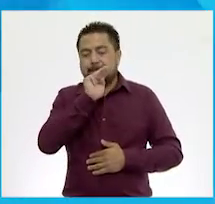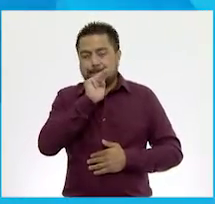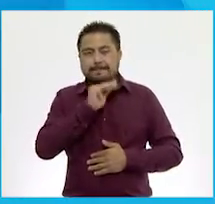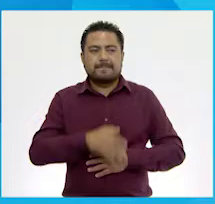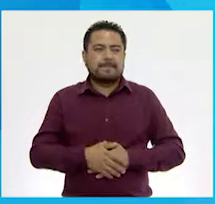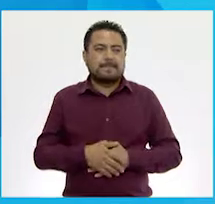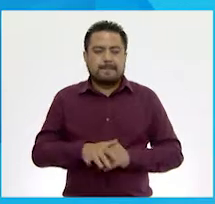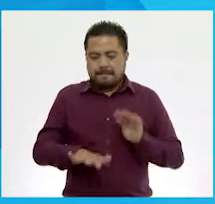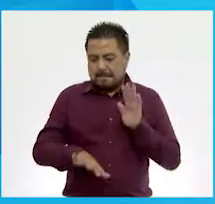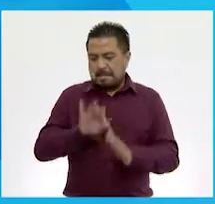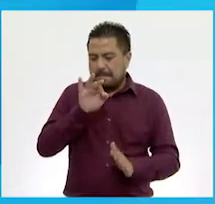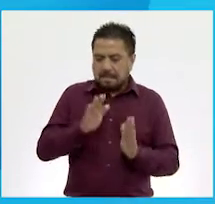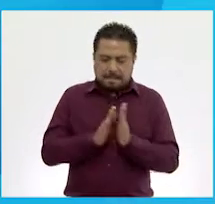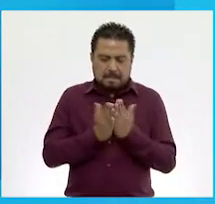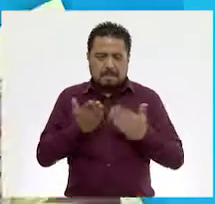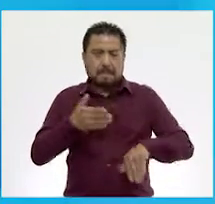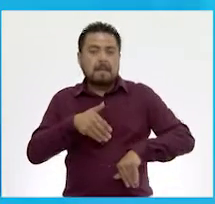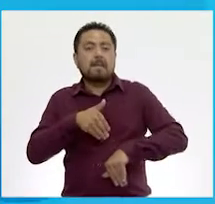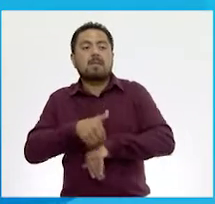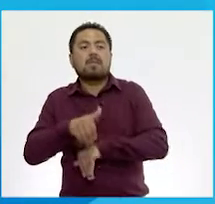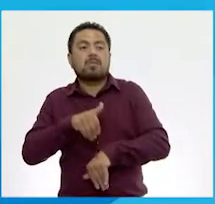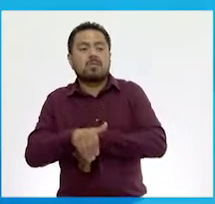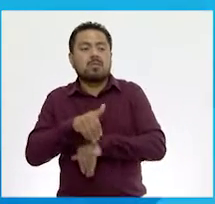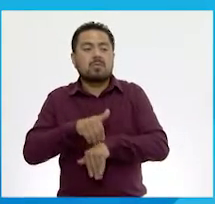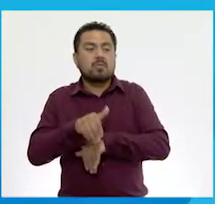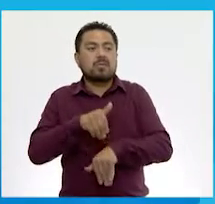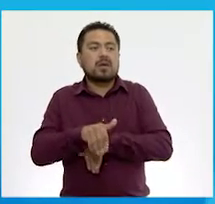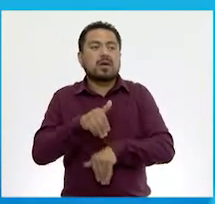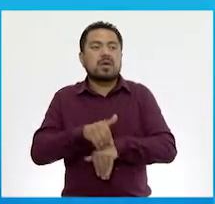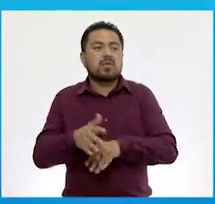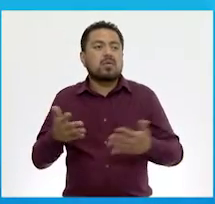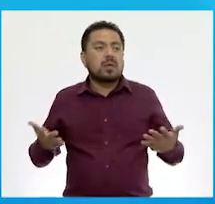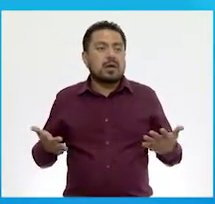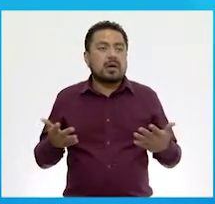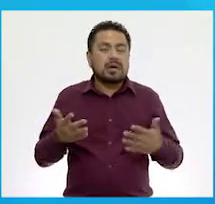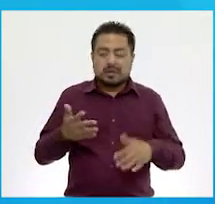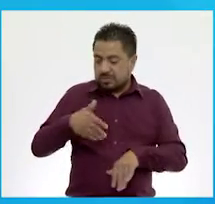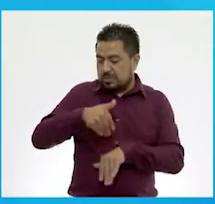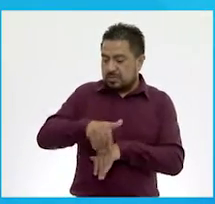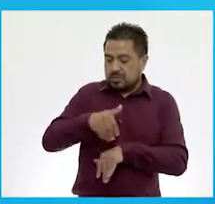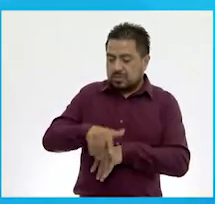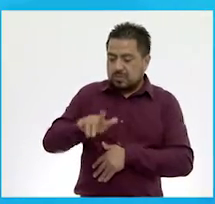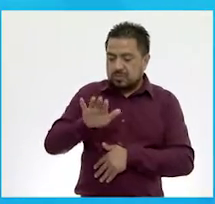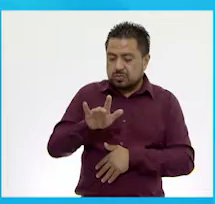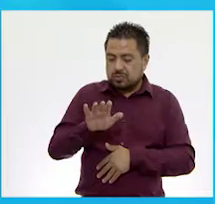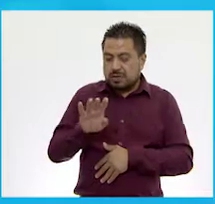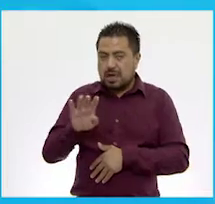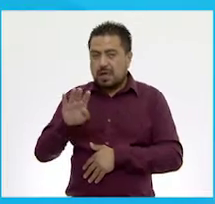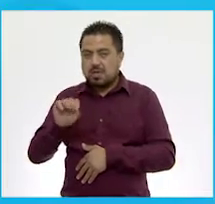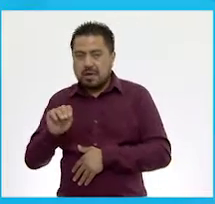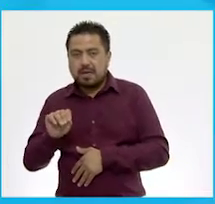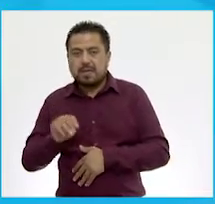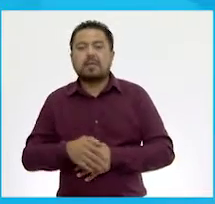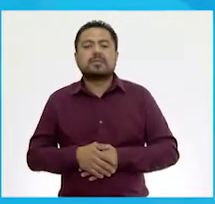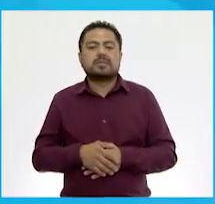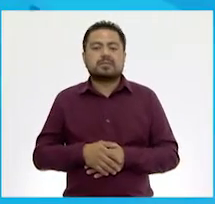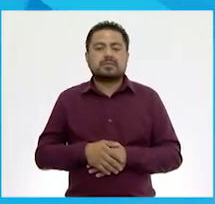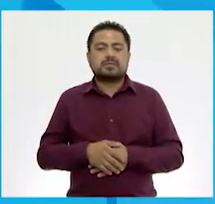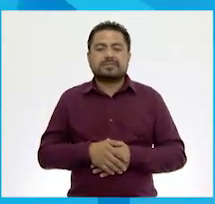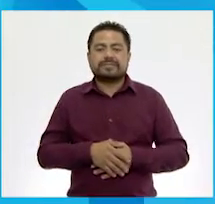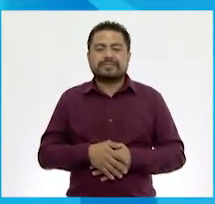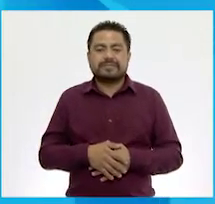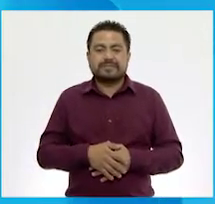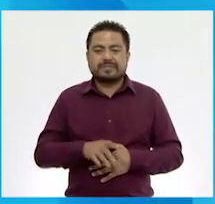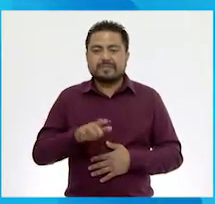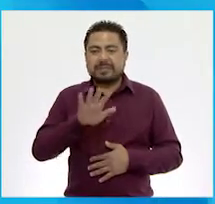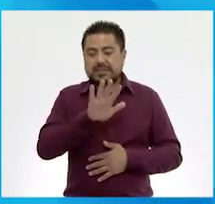bien. Y lo vamos a abrir. Pongan atención, ¿a qué página? En la página 59.